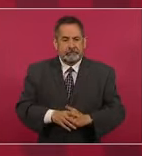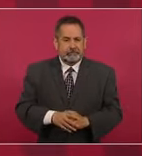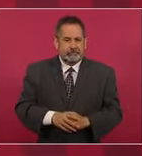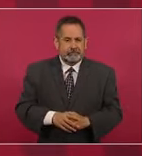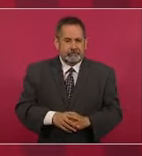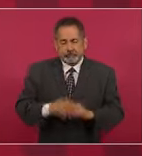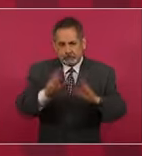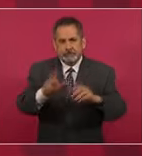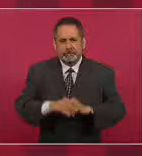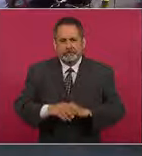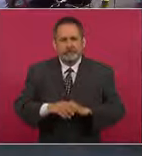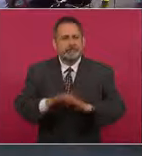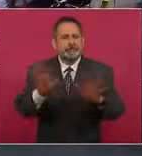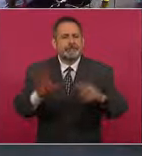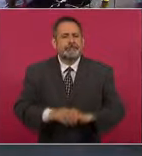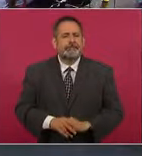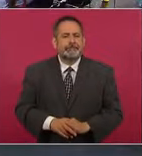Bueno, ya.